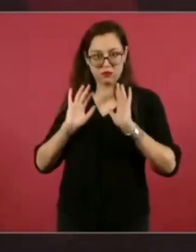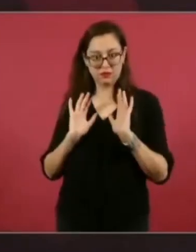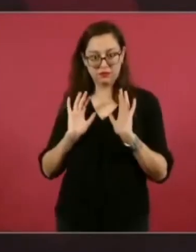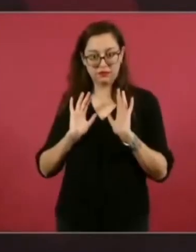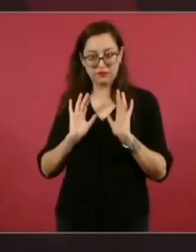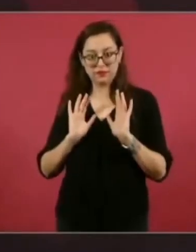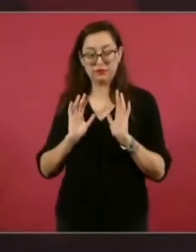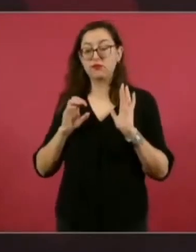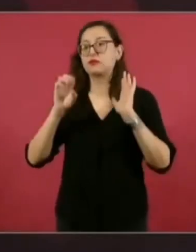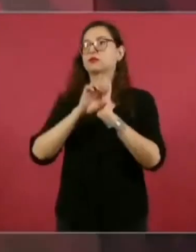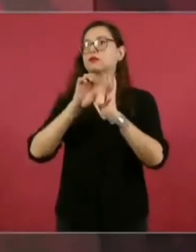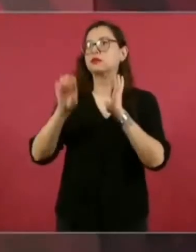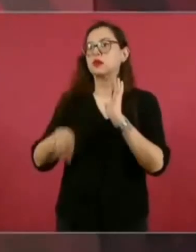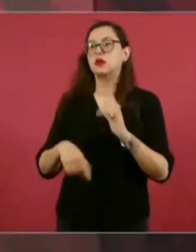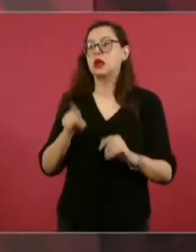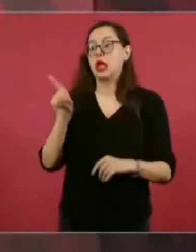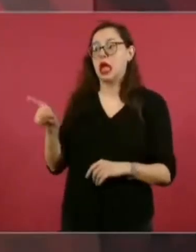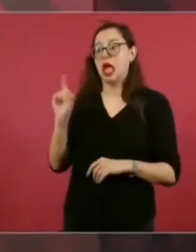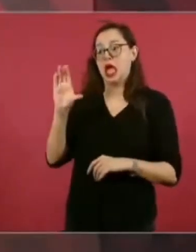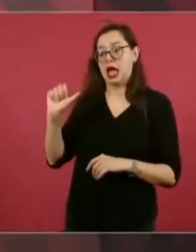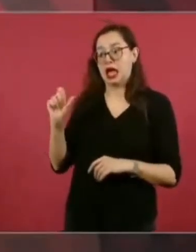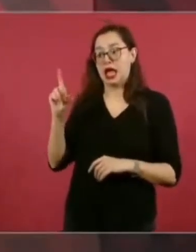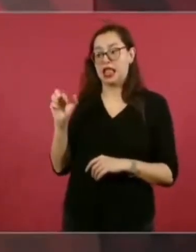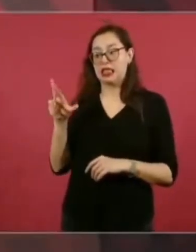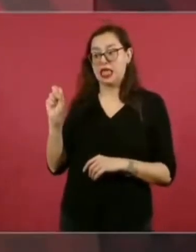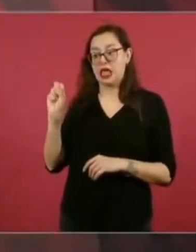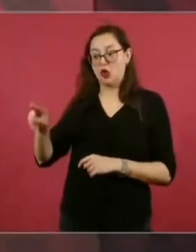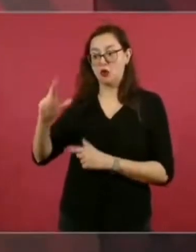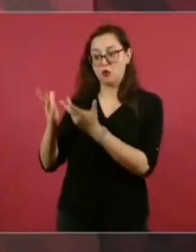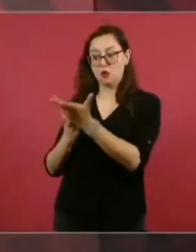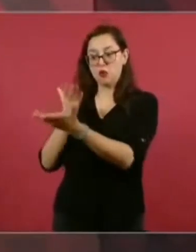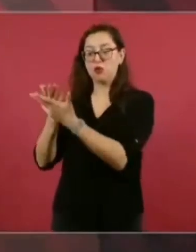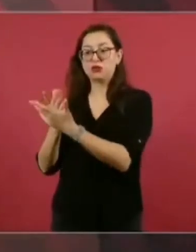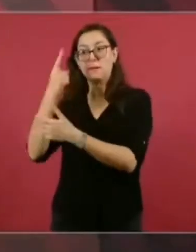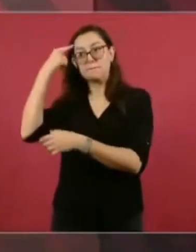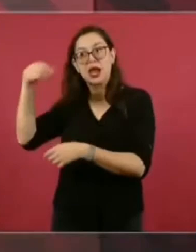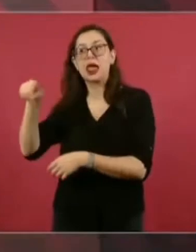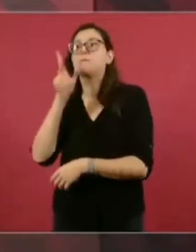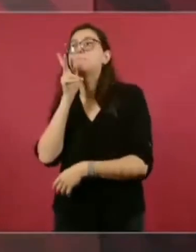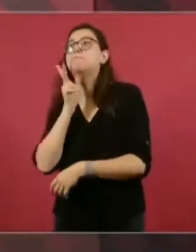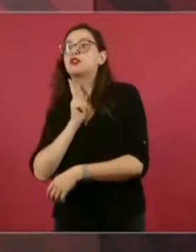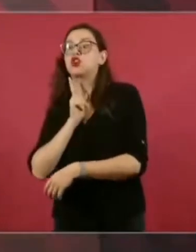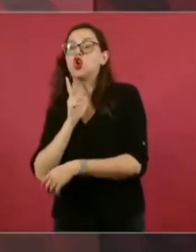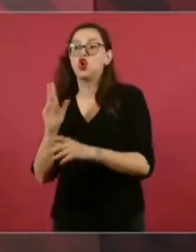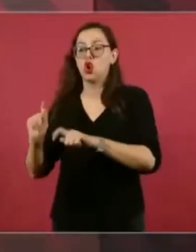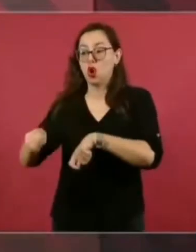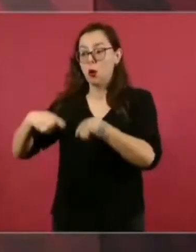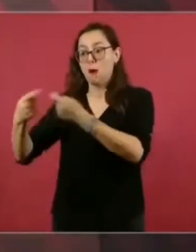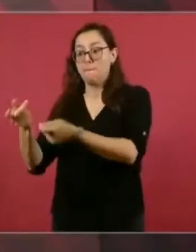las leyes para privatizar el petróleo y necesitábamos